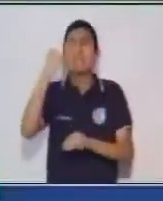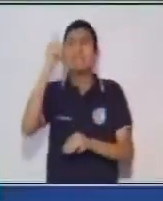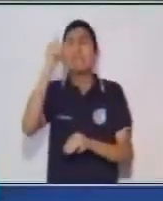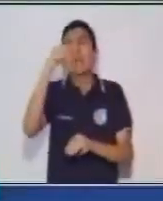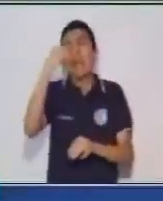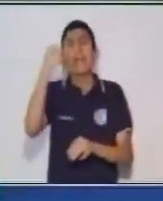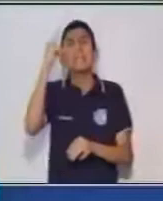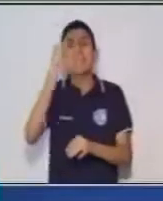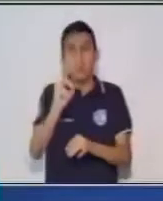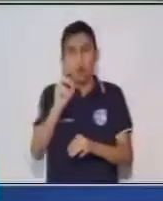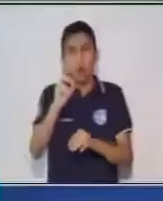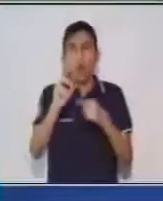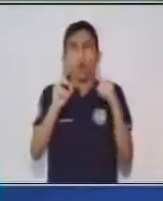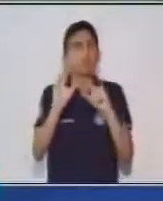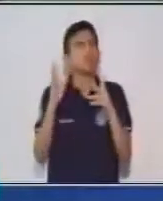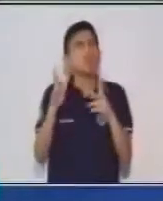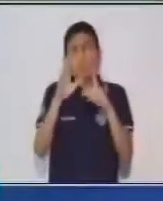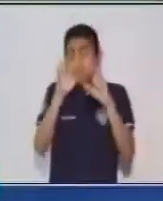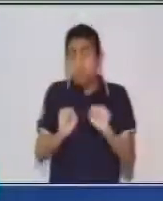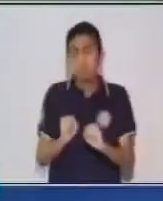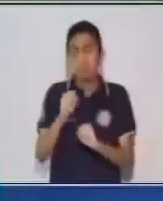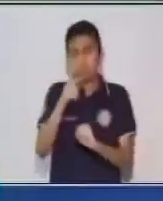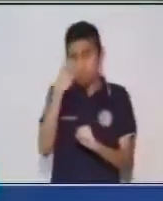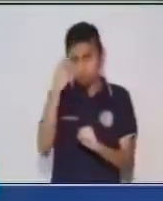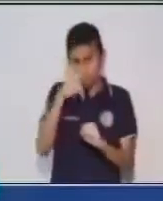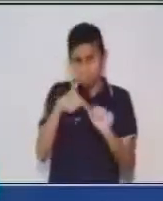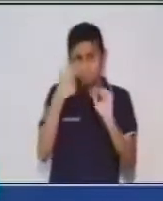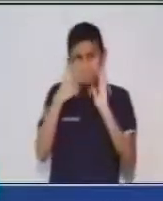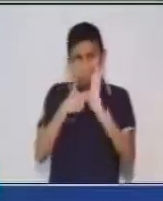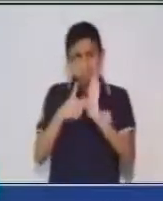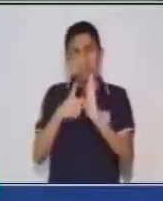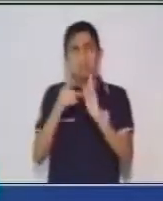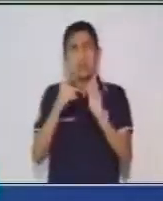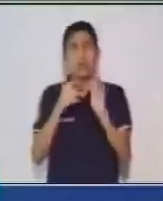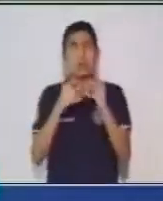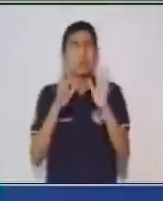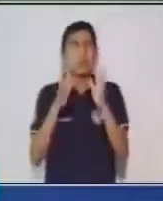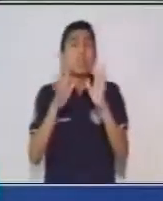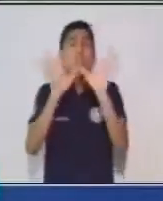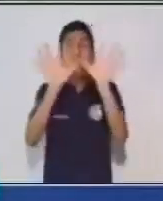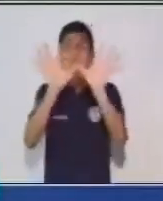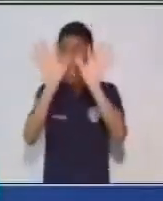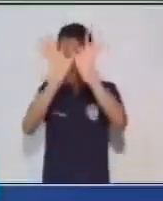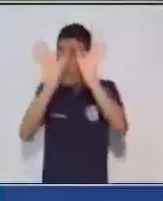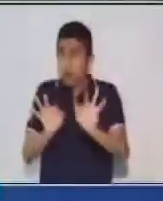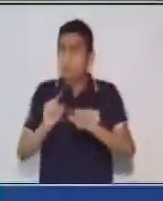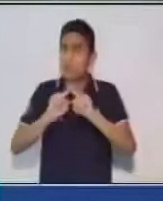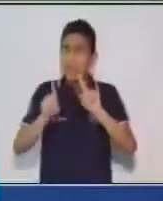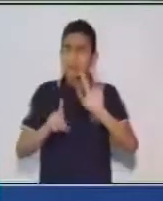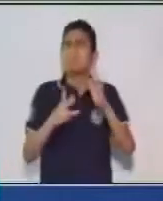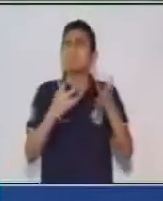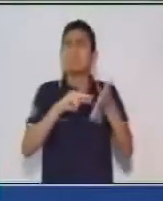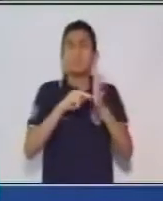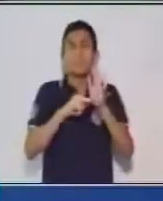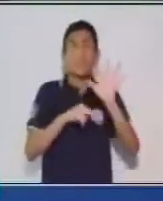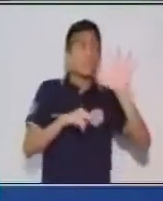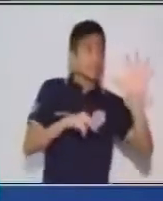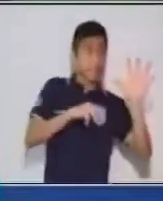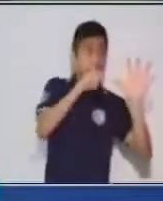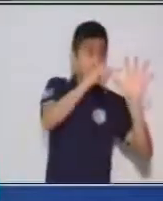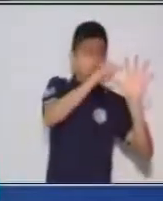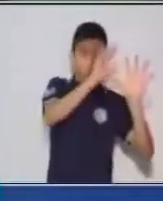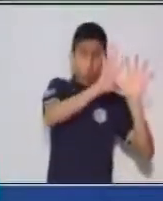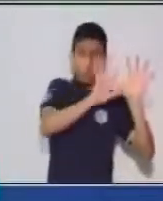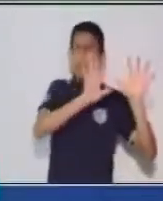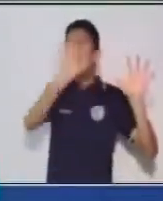del modo indicativo podemos conjugar el verbo de 10 formas diferentes. 5